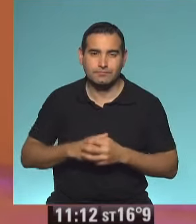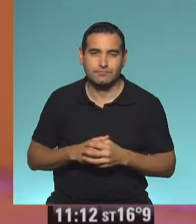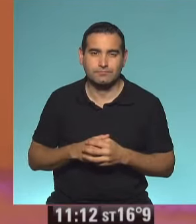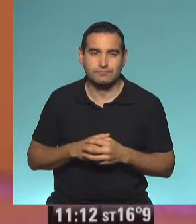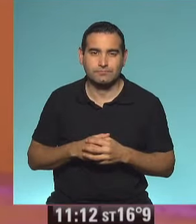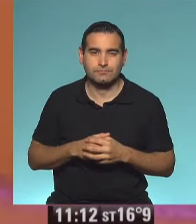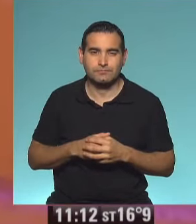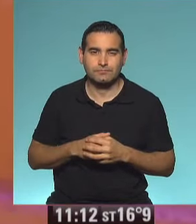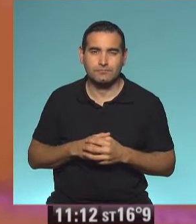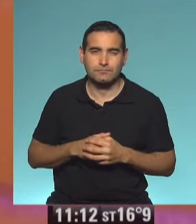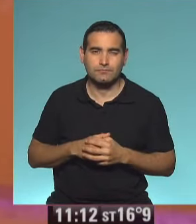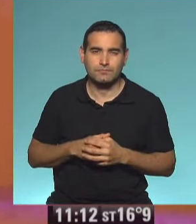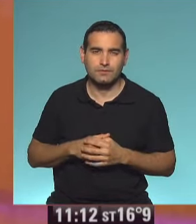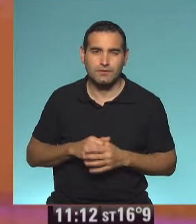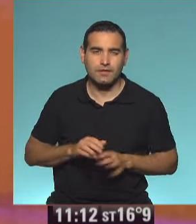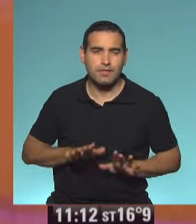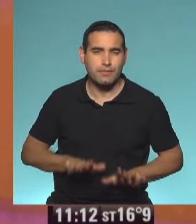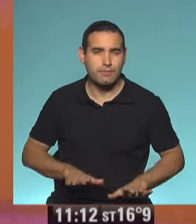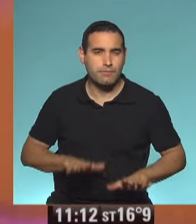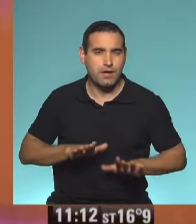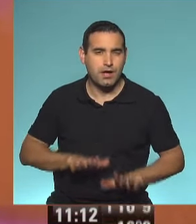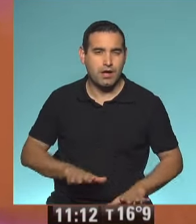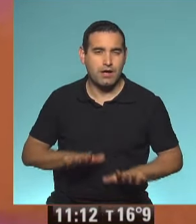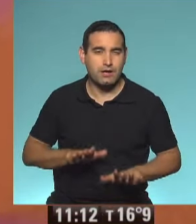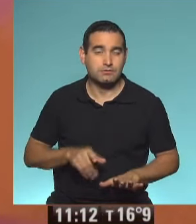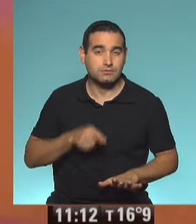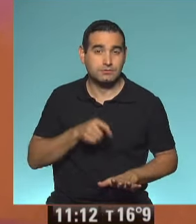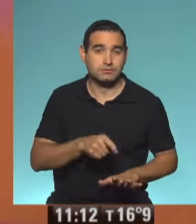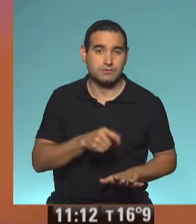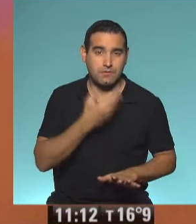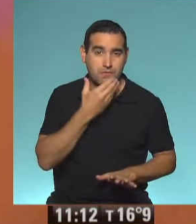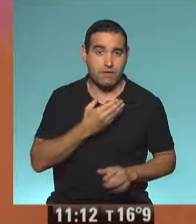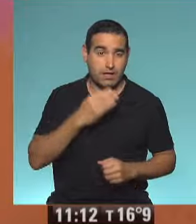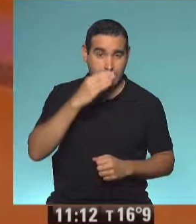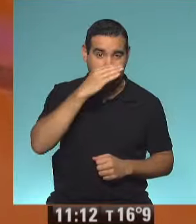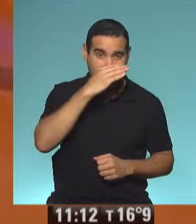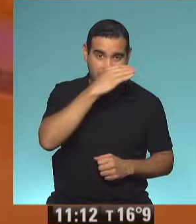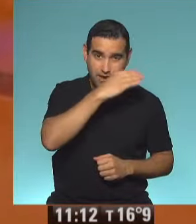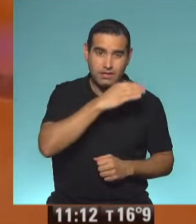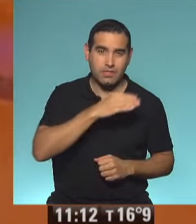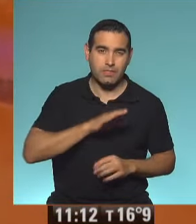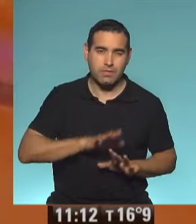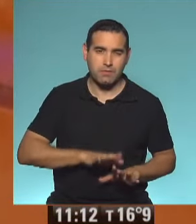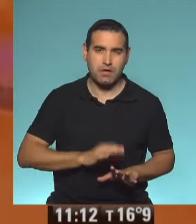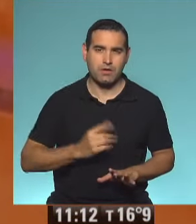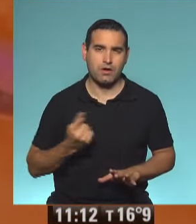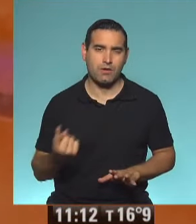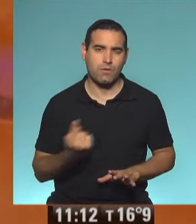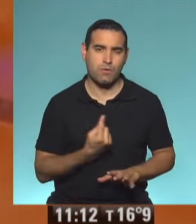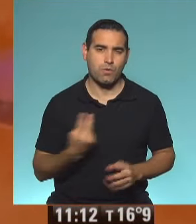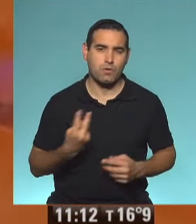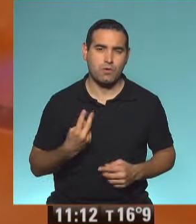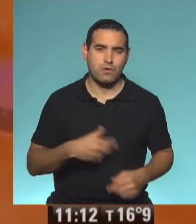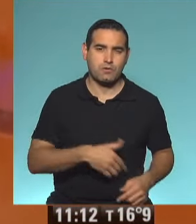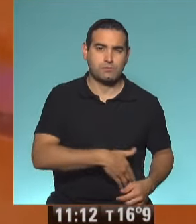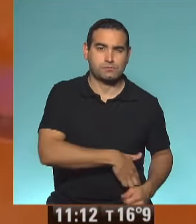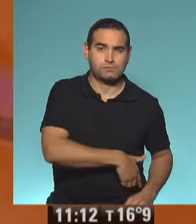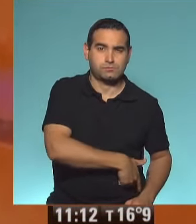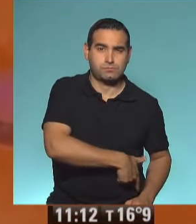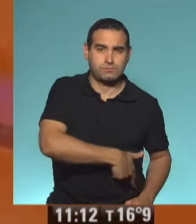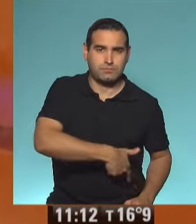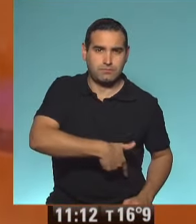Lenta, sigilosamente, con movimiento de babosa, a uno fue acercando la mano a